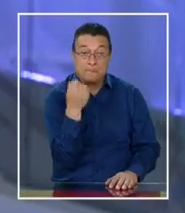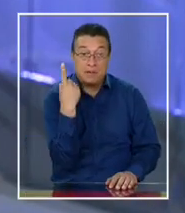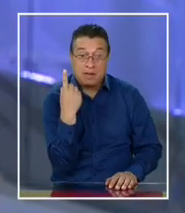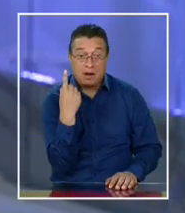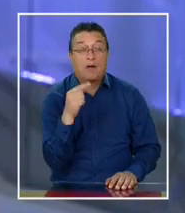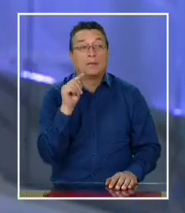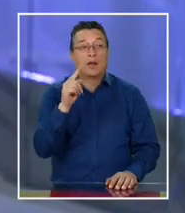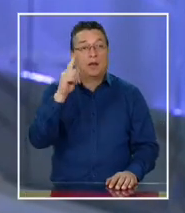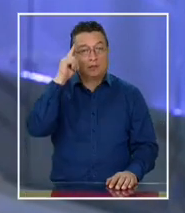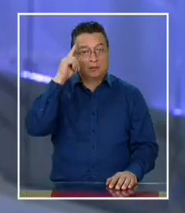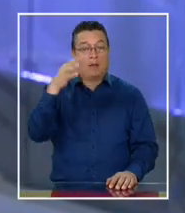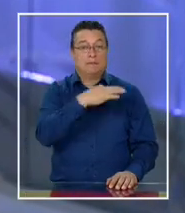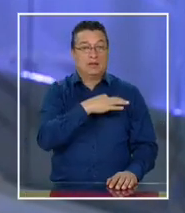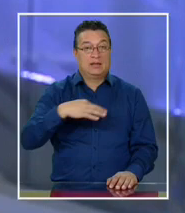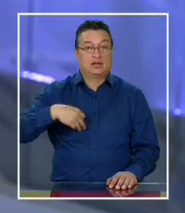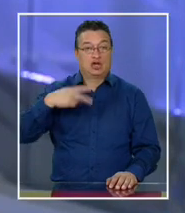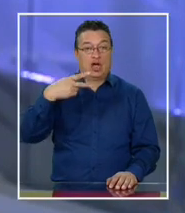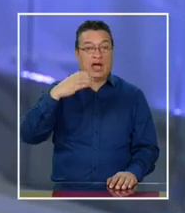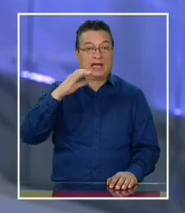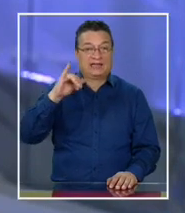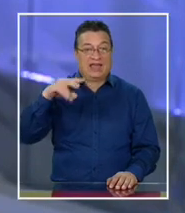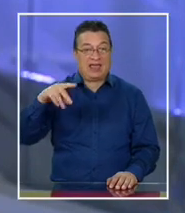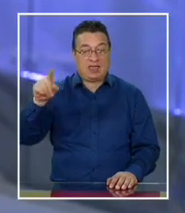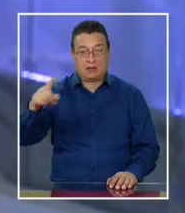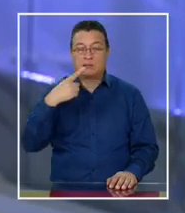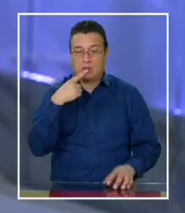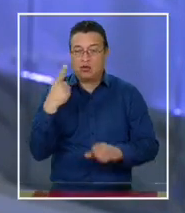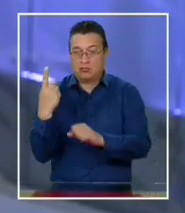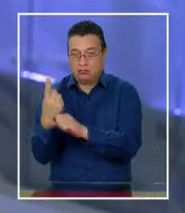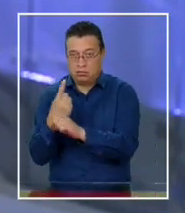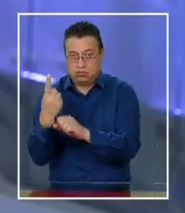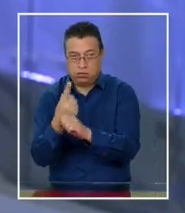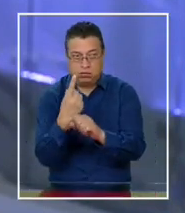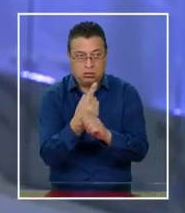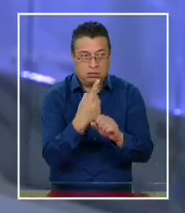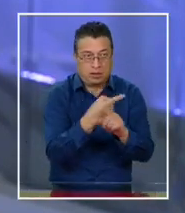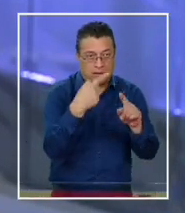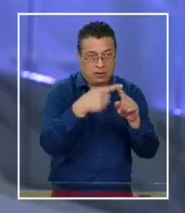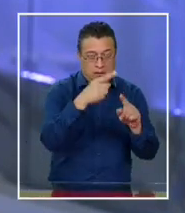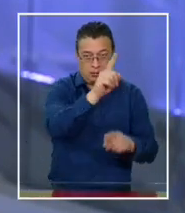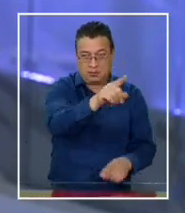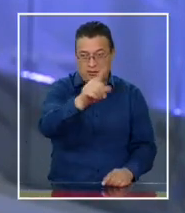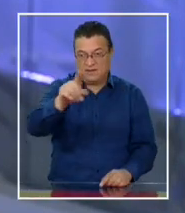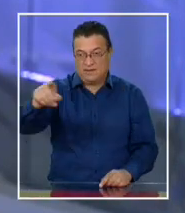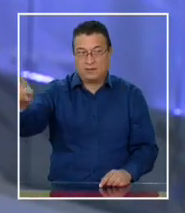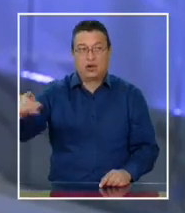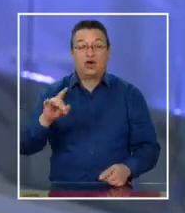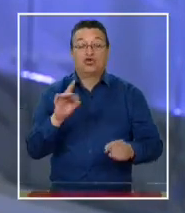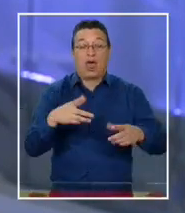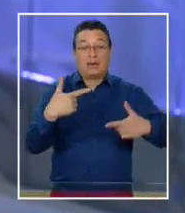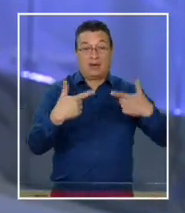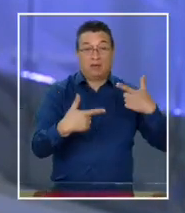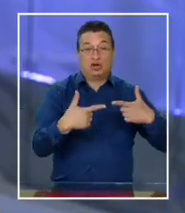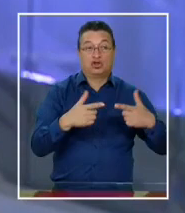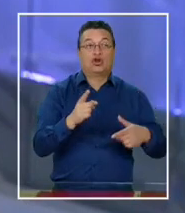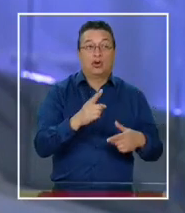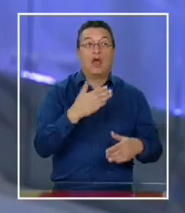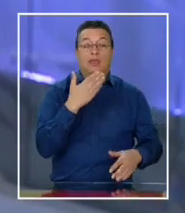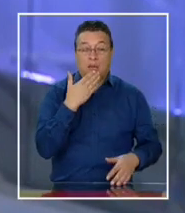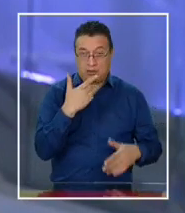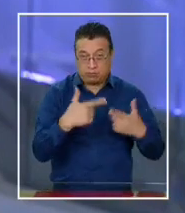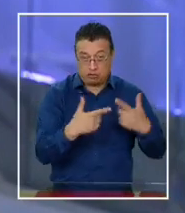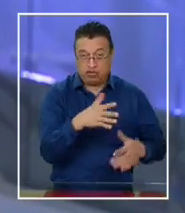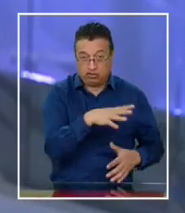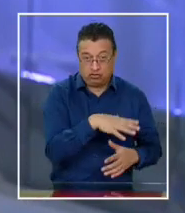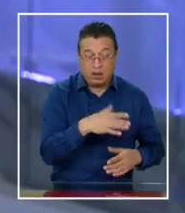encabezados por el Ministerio de Hacienda una ronda de conversaciones con distintos actores no solamente actores políticos que ciertamente también